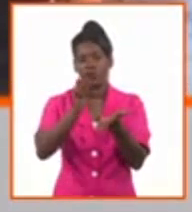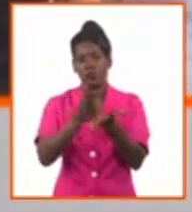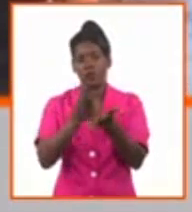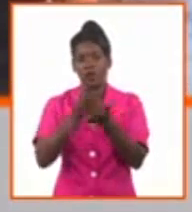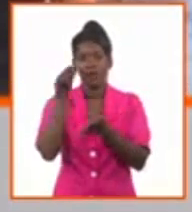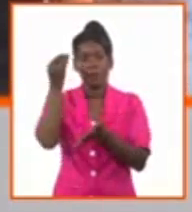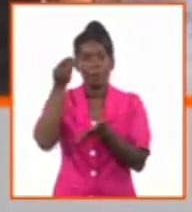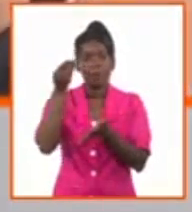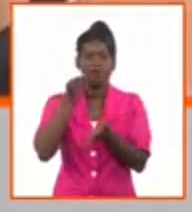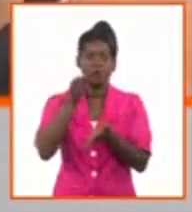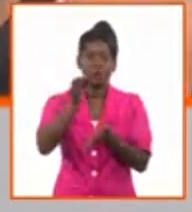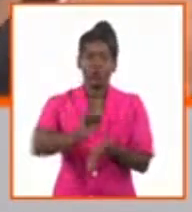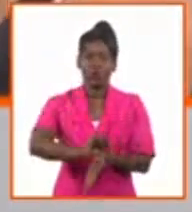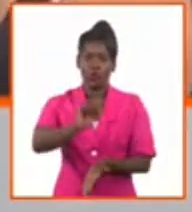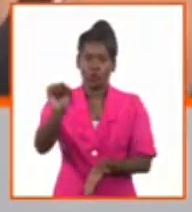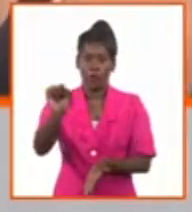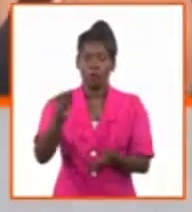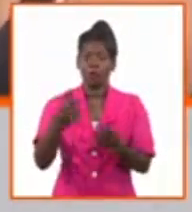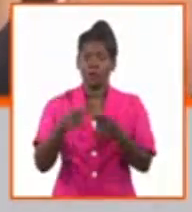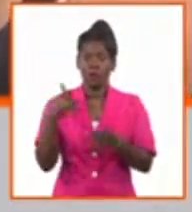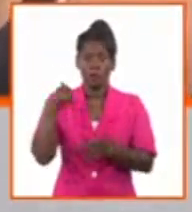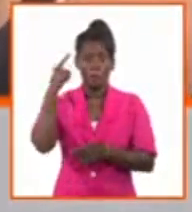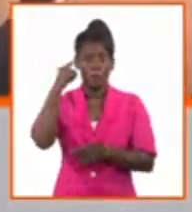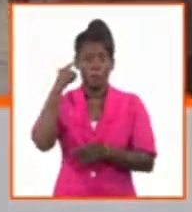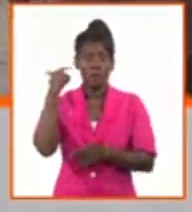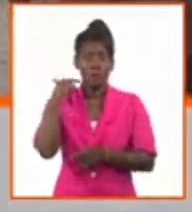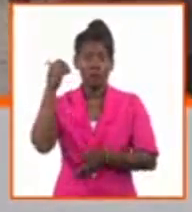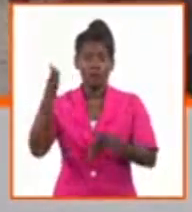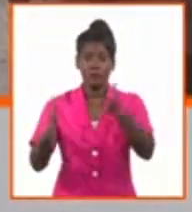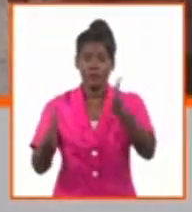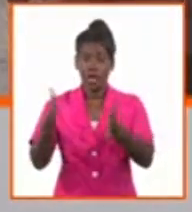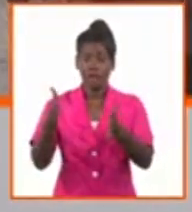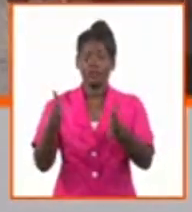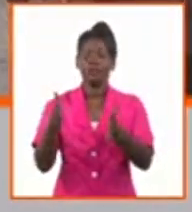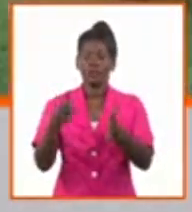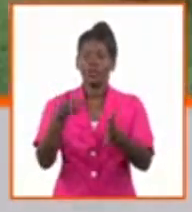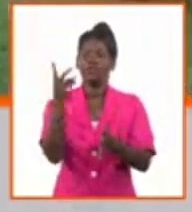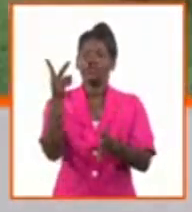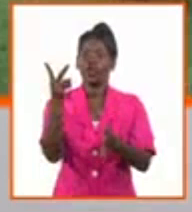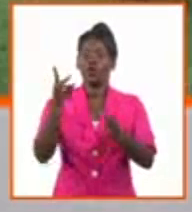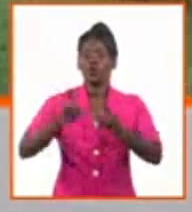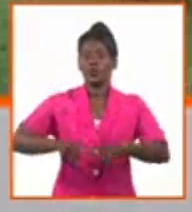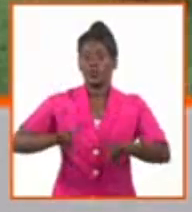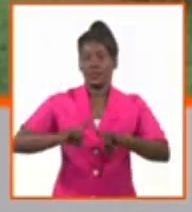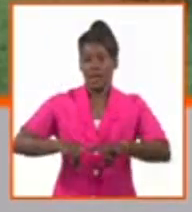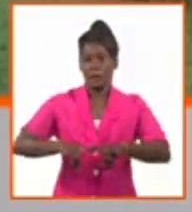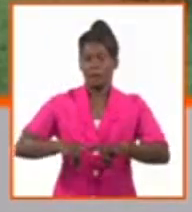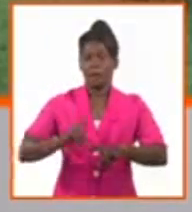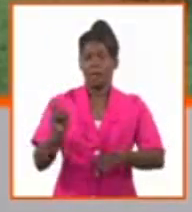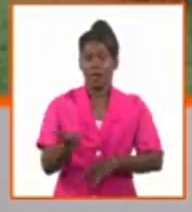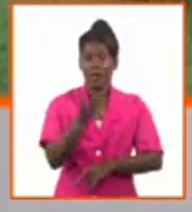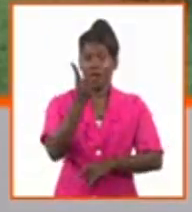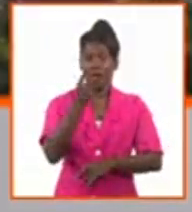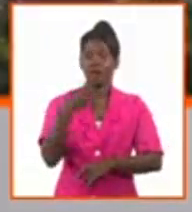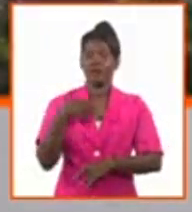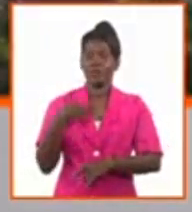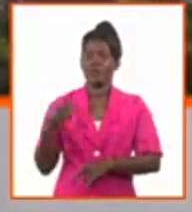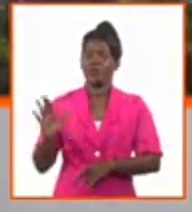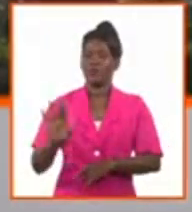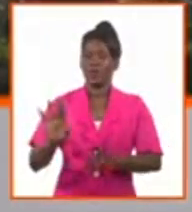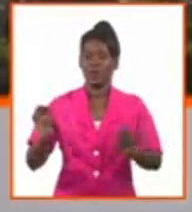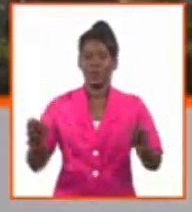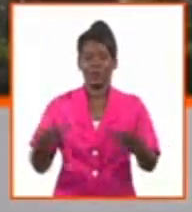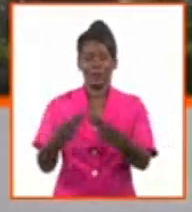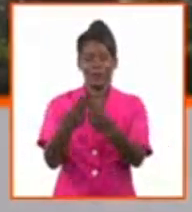año vamos a tener espacios de confluencia entre las dos universidades. Ha existido siempre la competencia sana entre